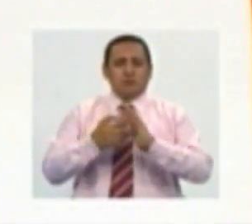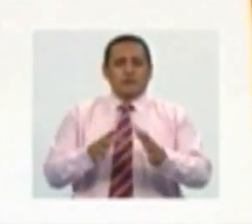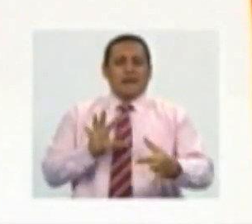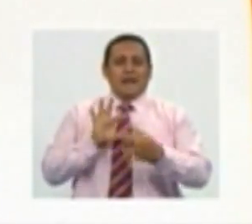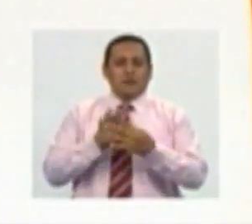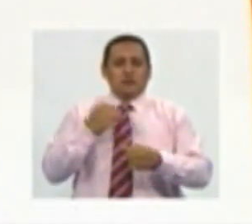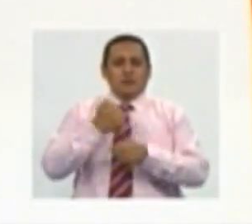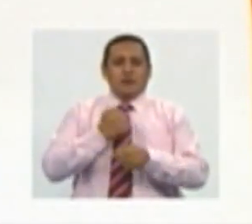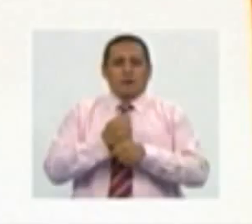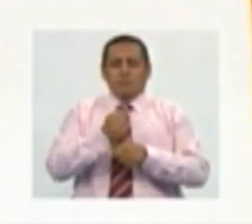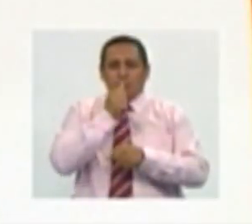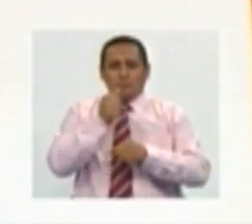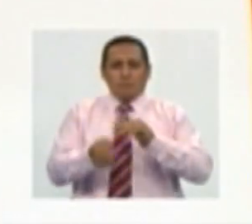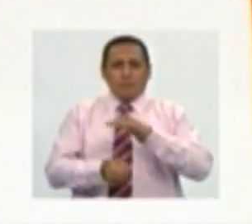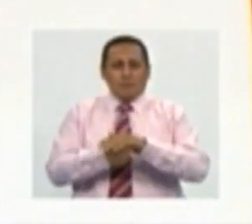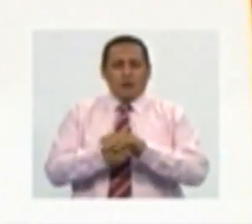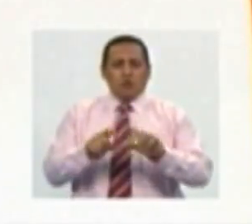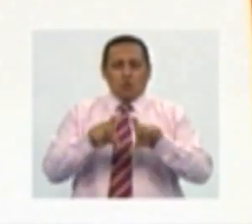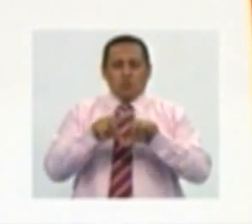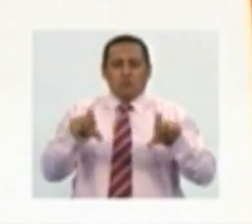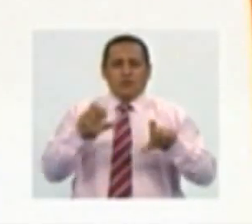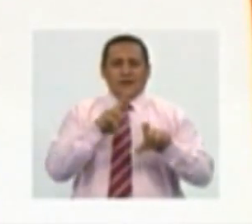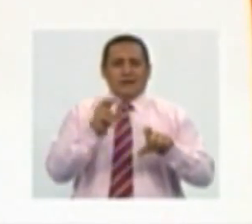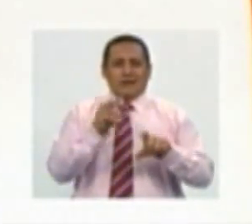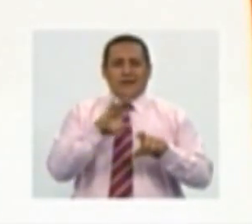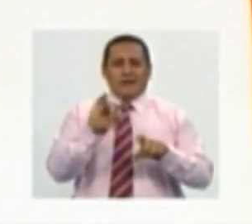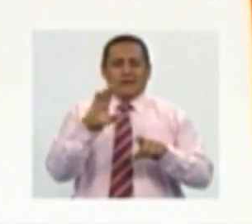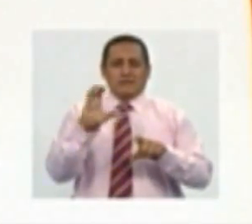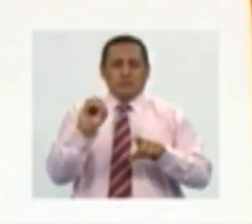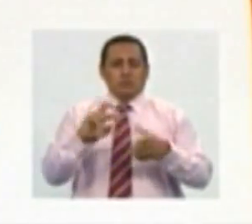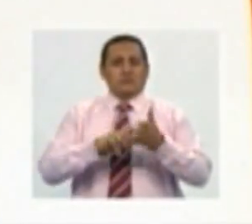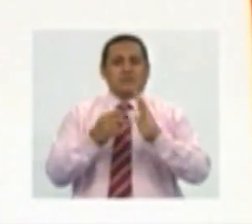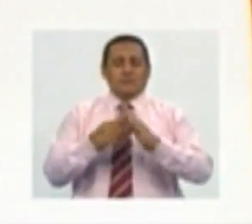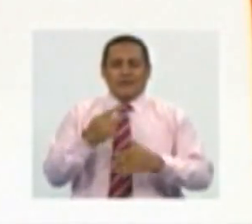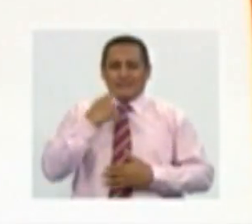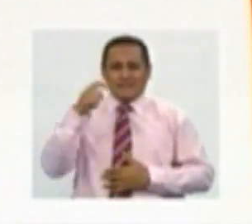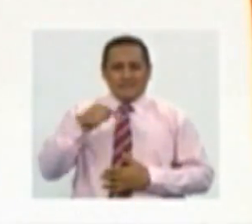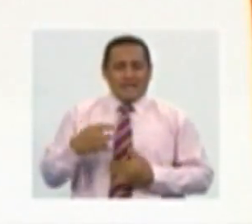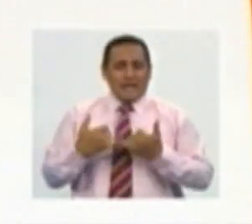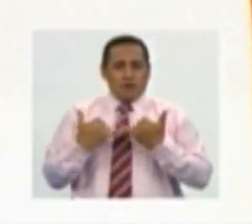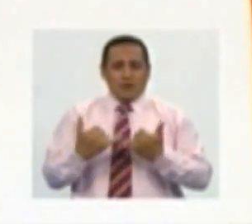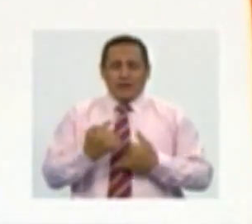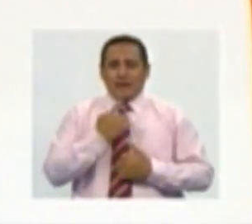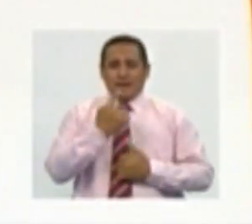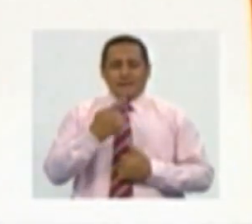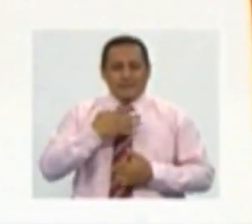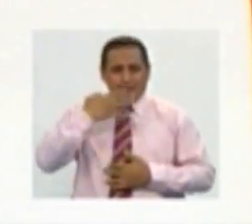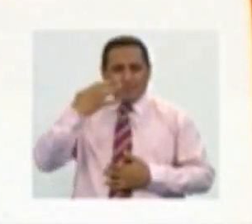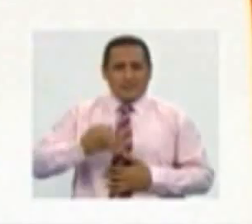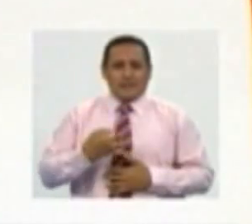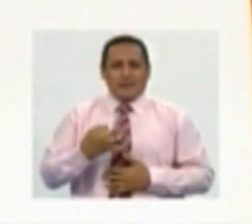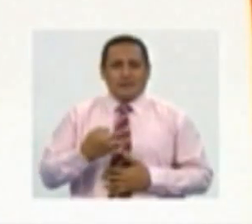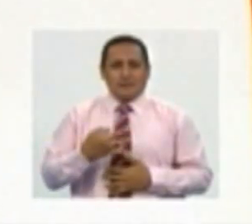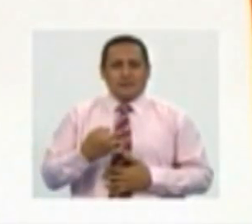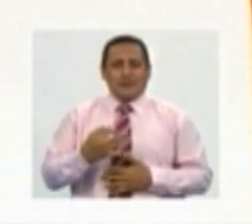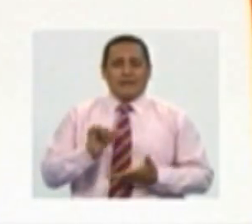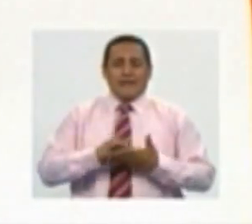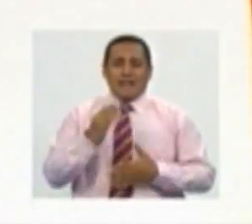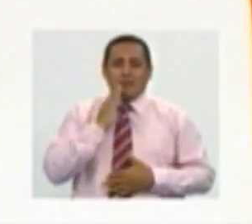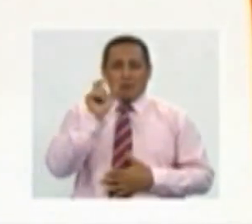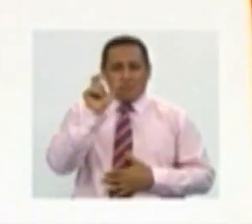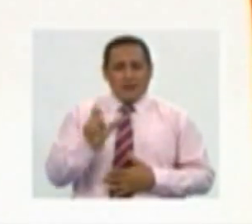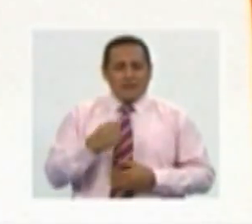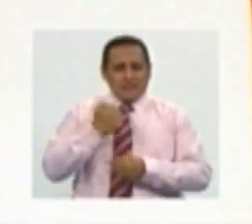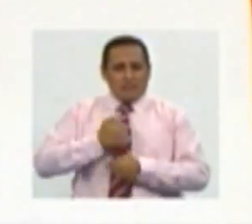tienen una relación laboral encubierta. Claro, con un recibo por honorario. Es decir, lo que se debe hacer en esos casos es básicamente que la